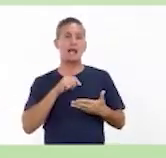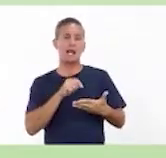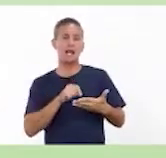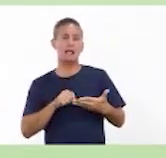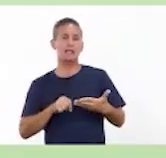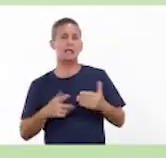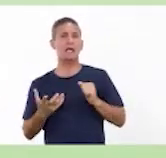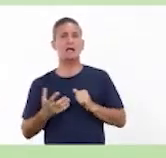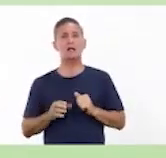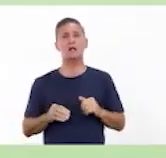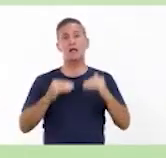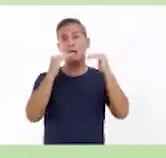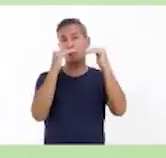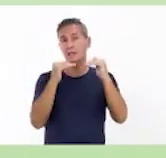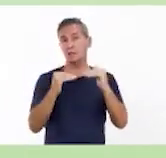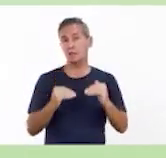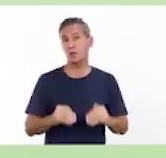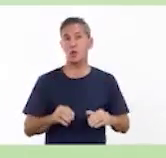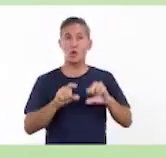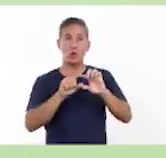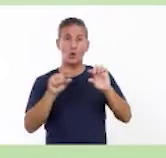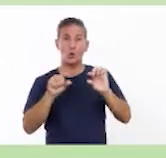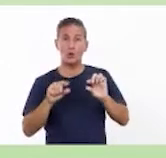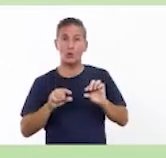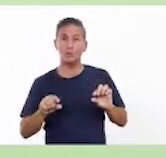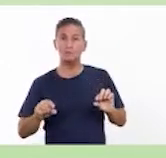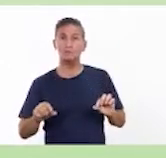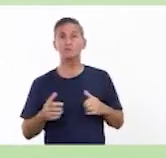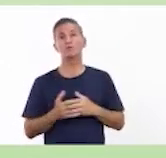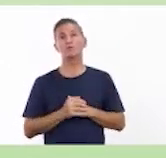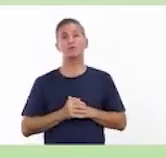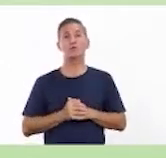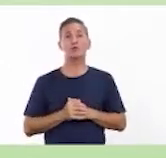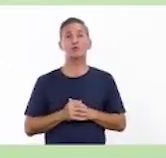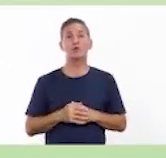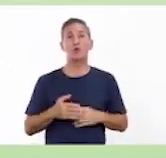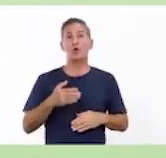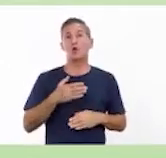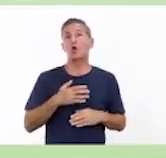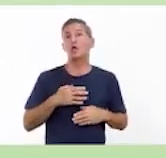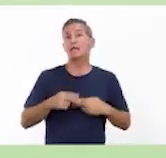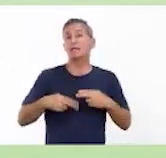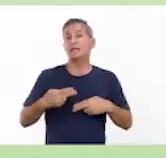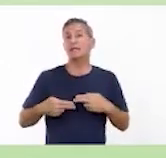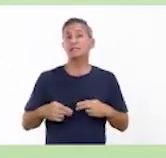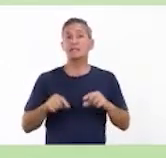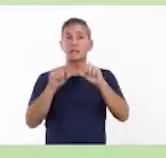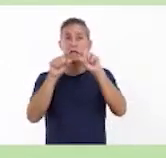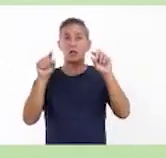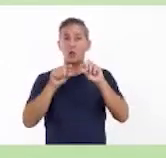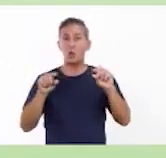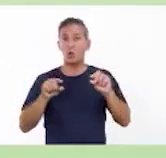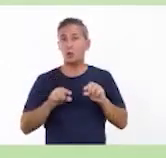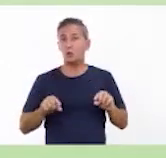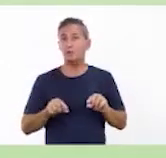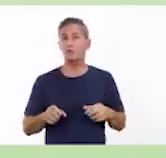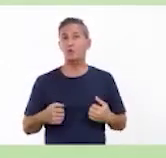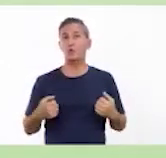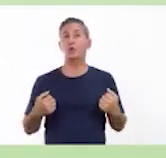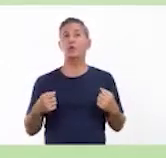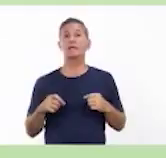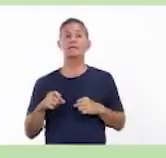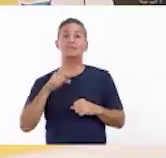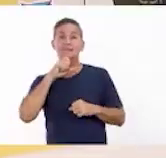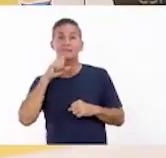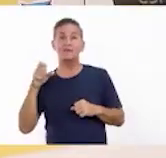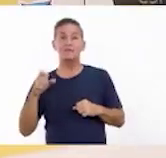clasificar oraciones compuestas por subordinación sustantiva y construir oraciones compuestas por subordinación